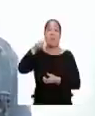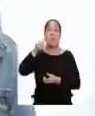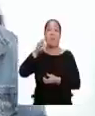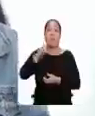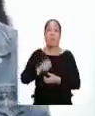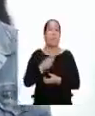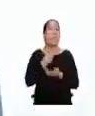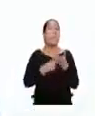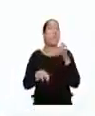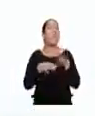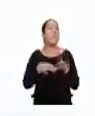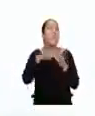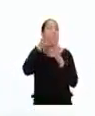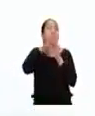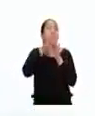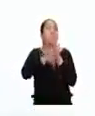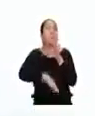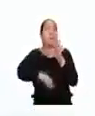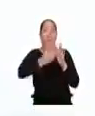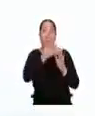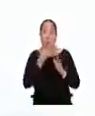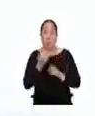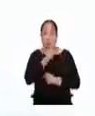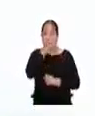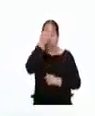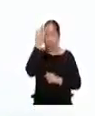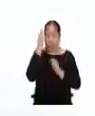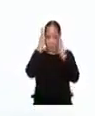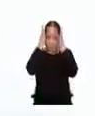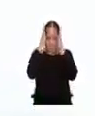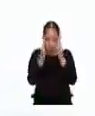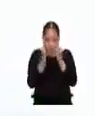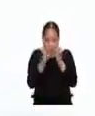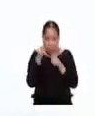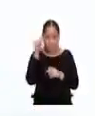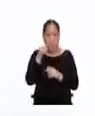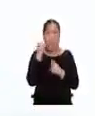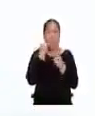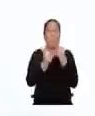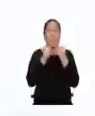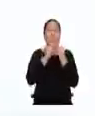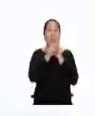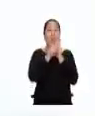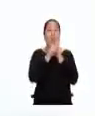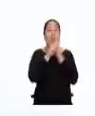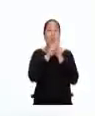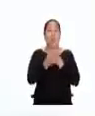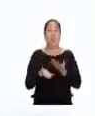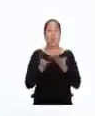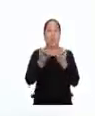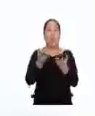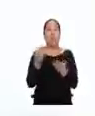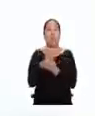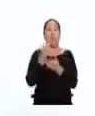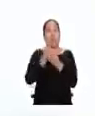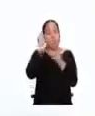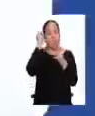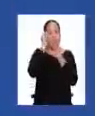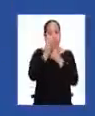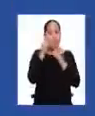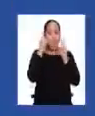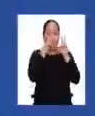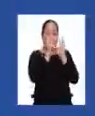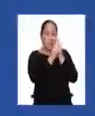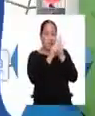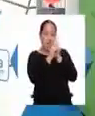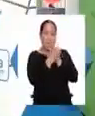para disminuirlo. No se olviden de estar atentas y atentos porque al final del video les dejaré un nuevo reto. Vamos con el